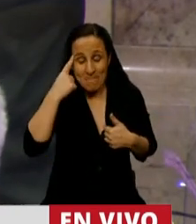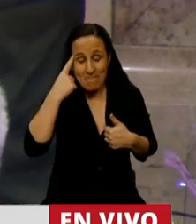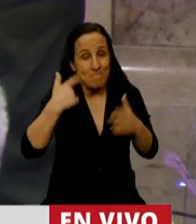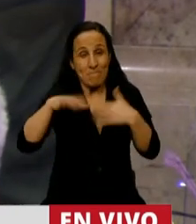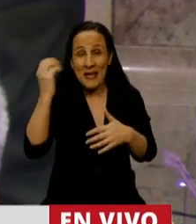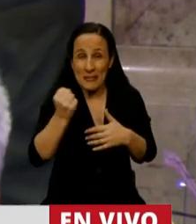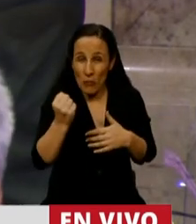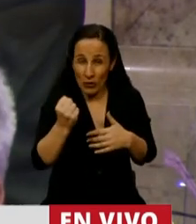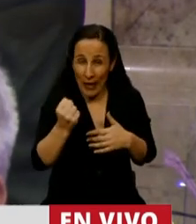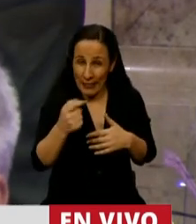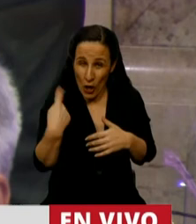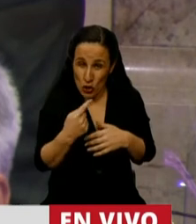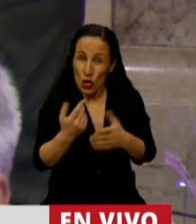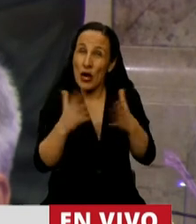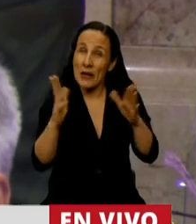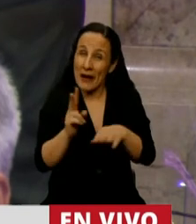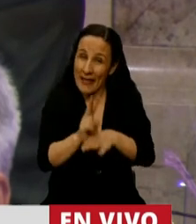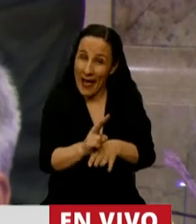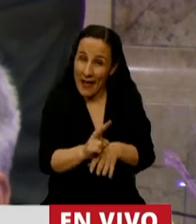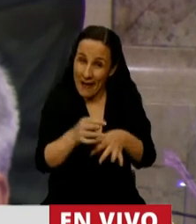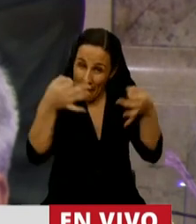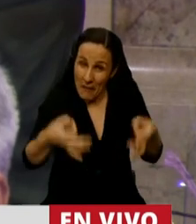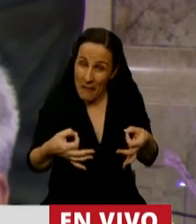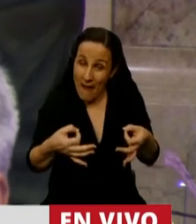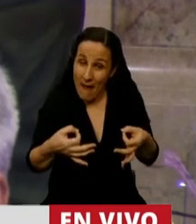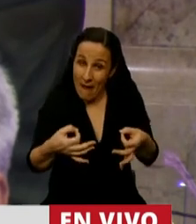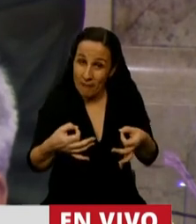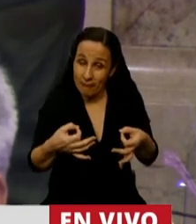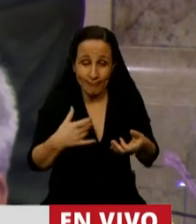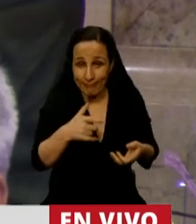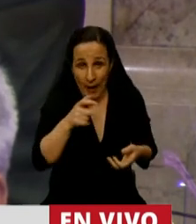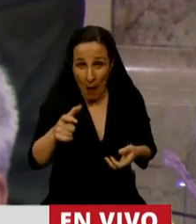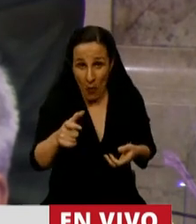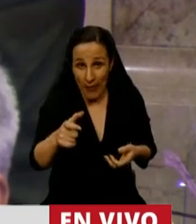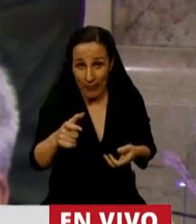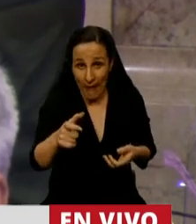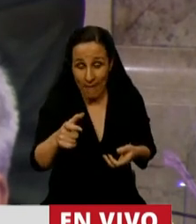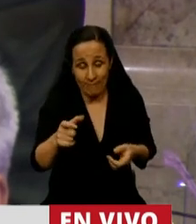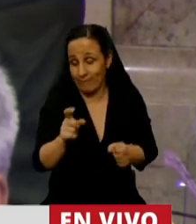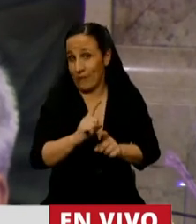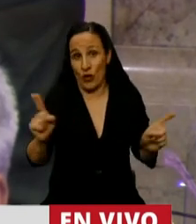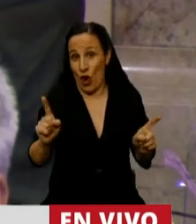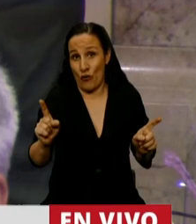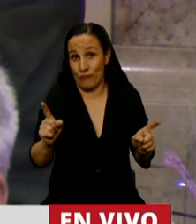beneficios de la libertad? La respuesta es no, señor presidente. Está a la vista, lo que demuestra que no solo